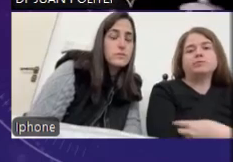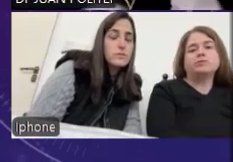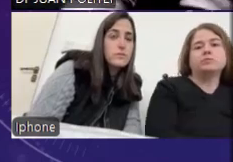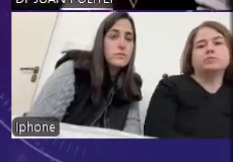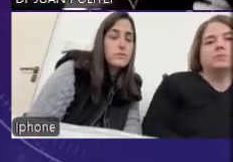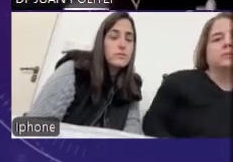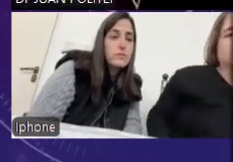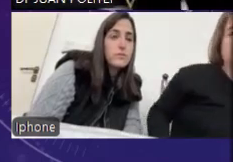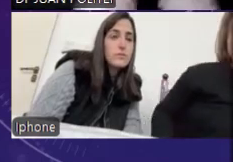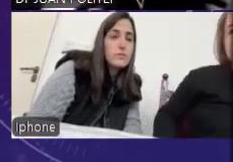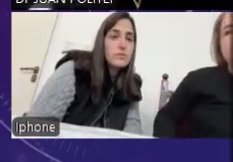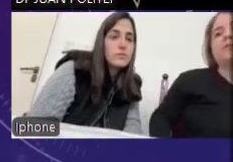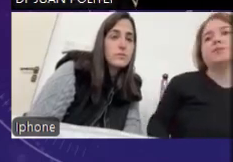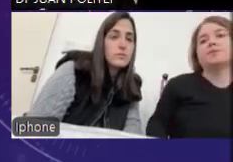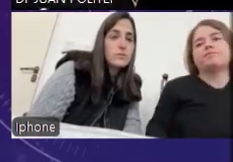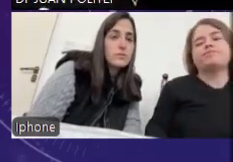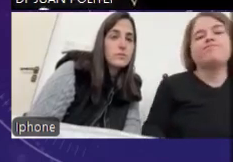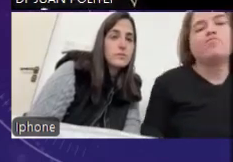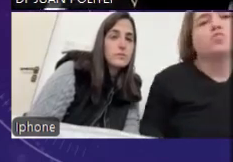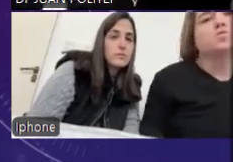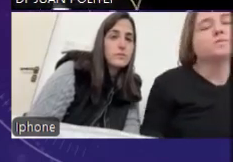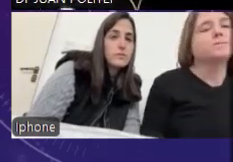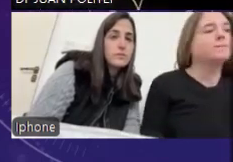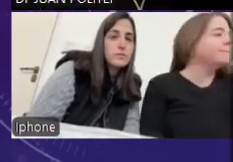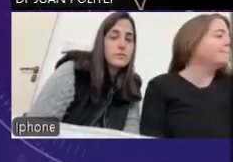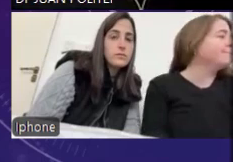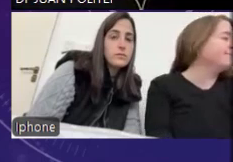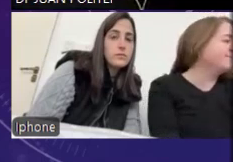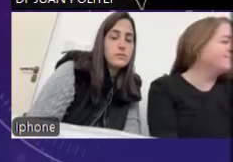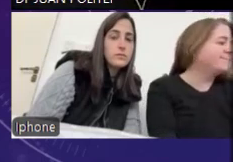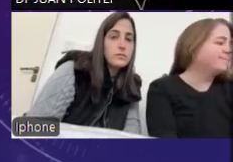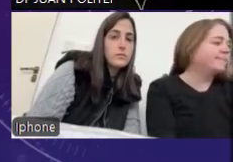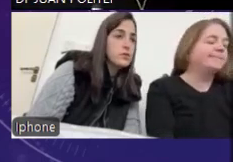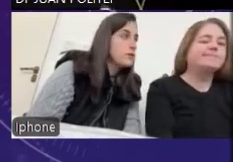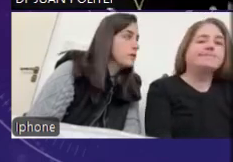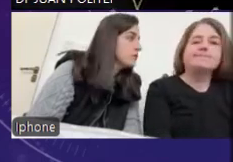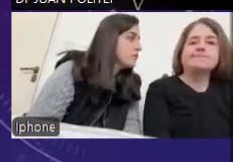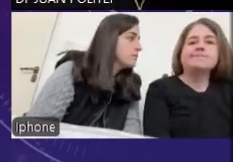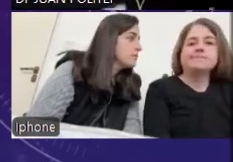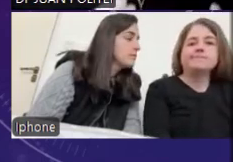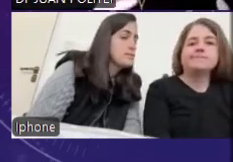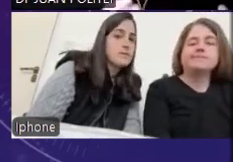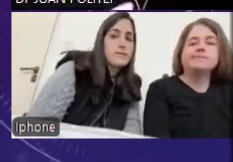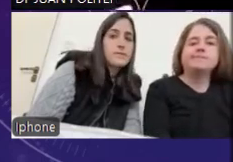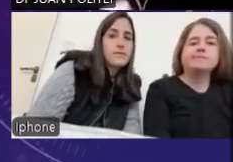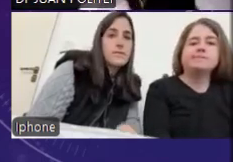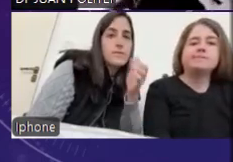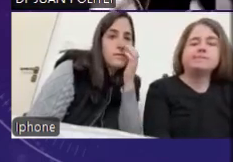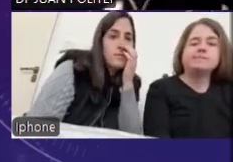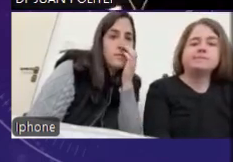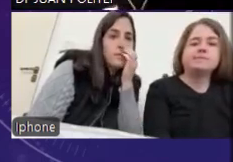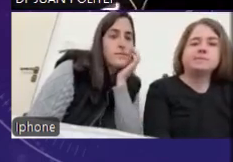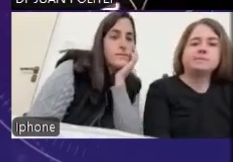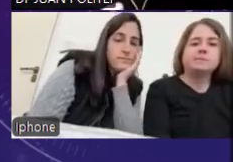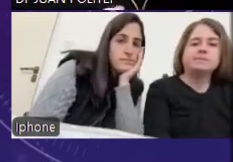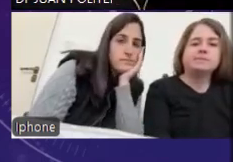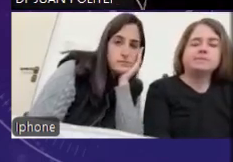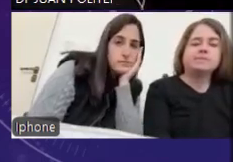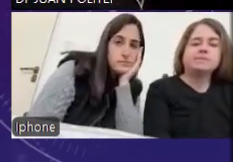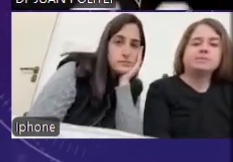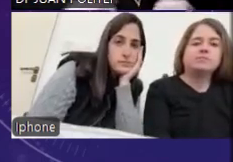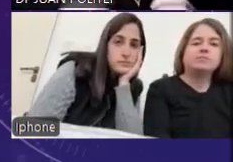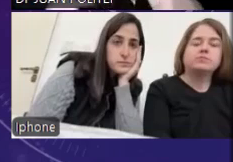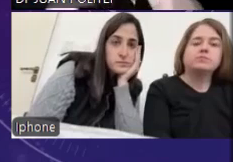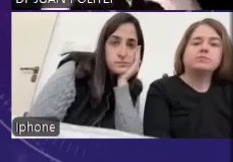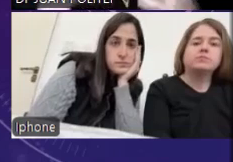1 afecta muchos órganos y desde la edad pediátrica. Por eso es clásico, temprano, infantil.